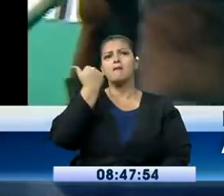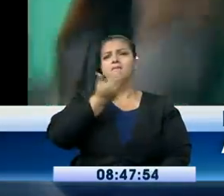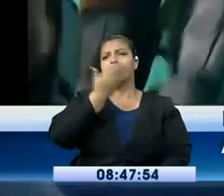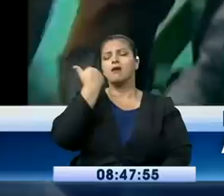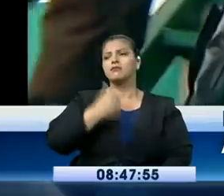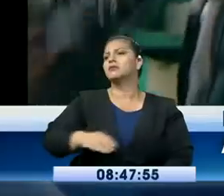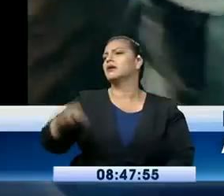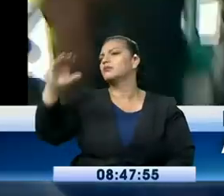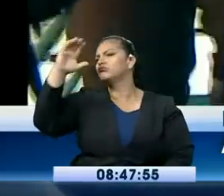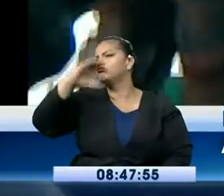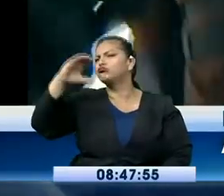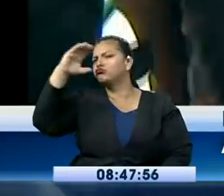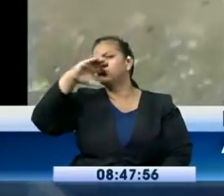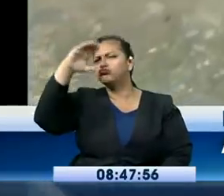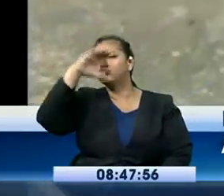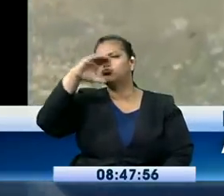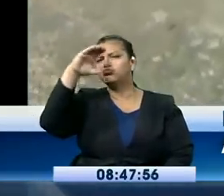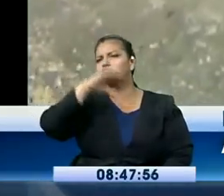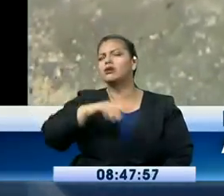sujeto